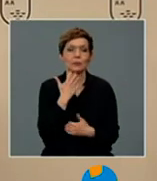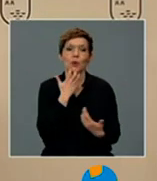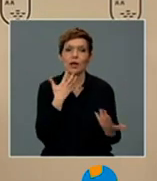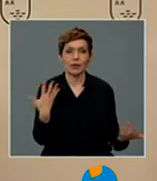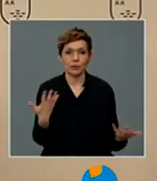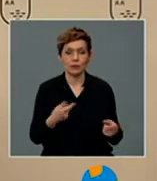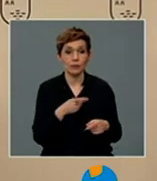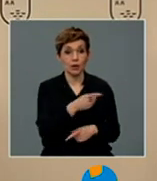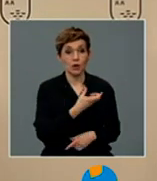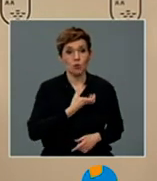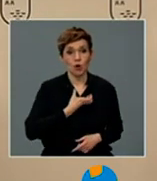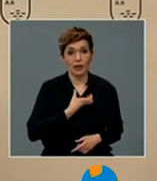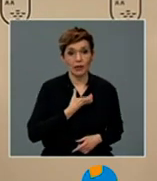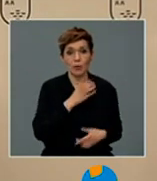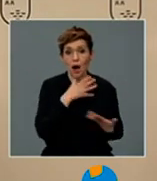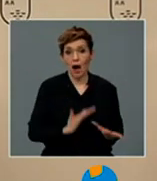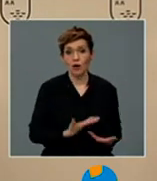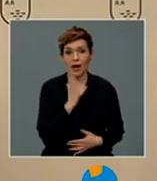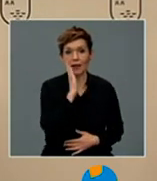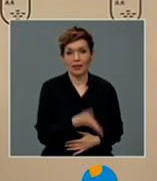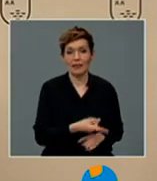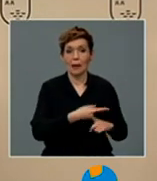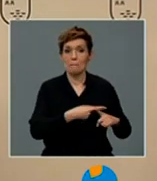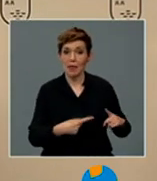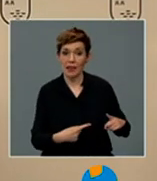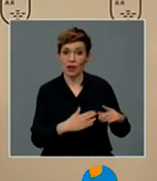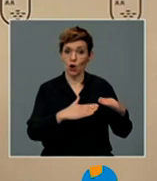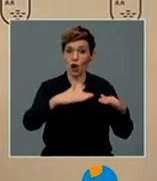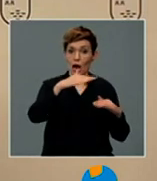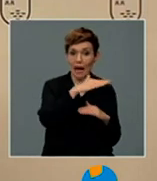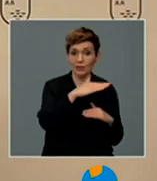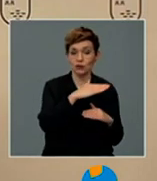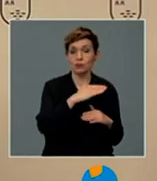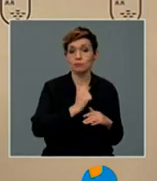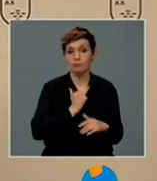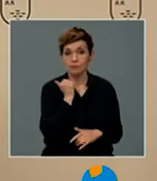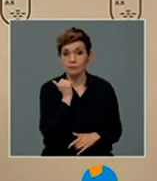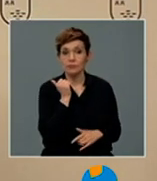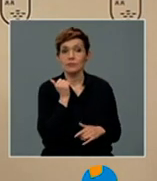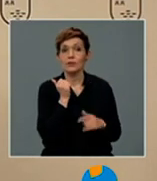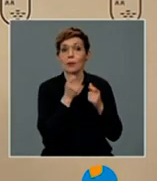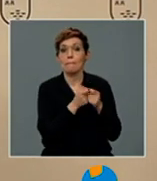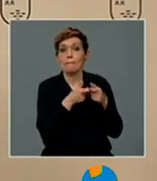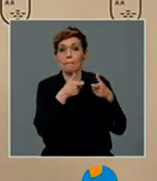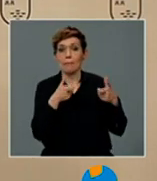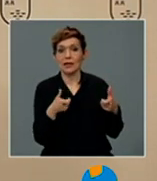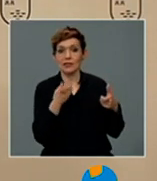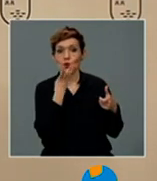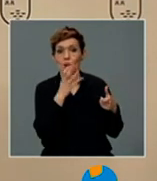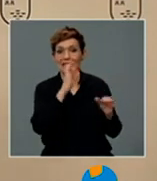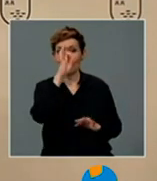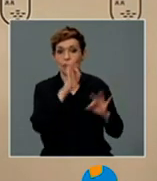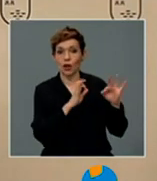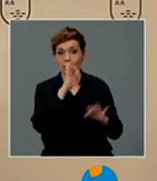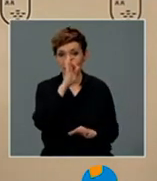para un municipio con un nivel de incidencia medio-alto que hubiera tenido un aumento de la tasa del 40%, se